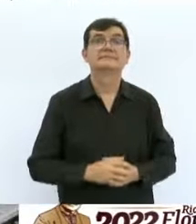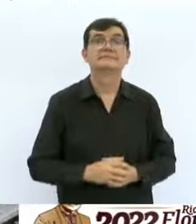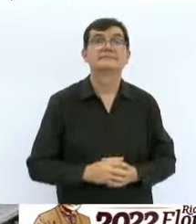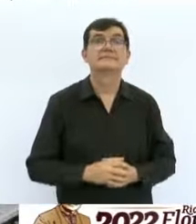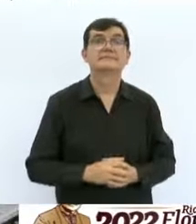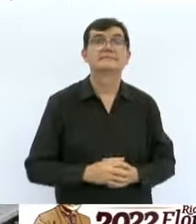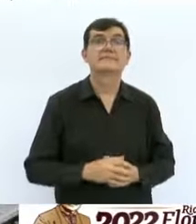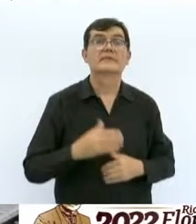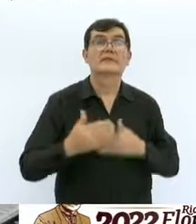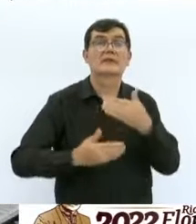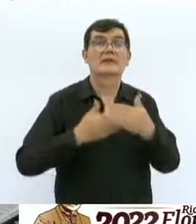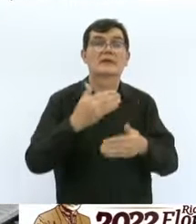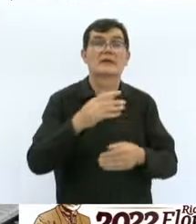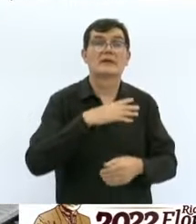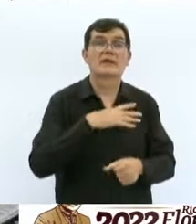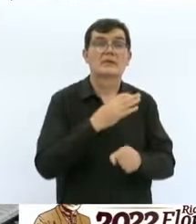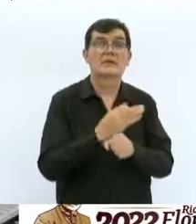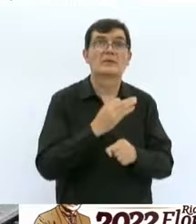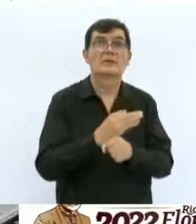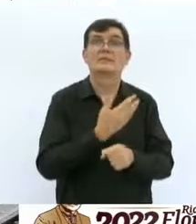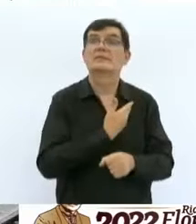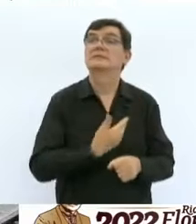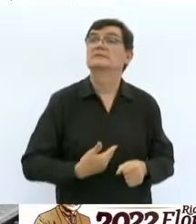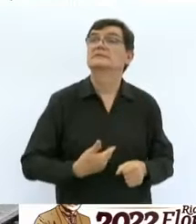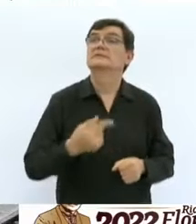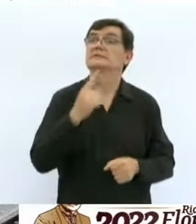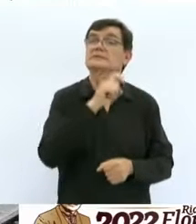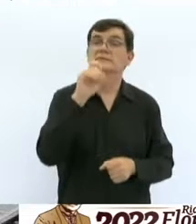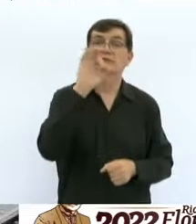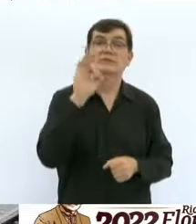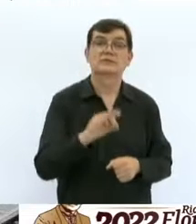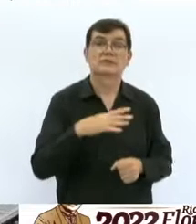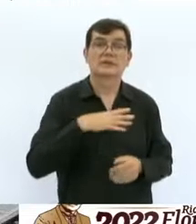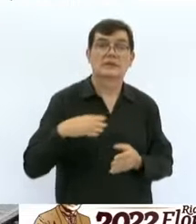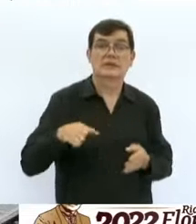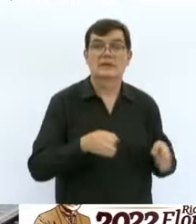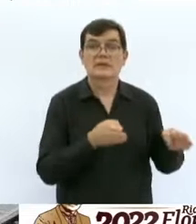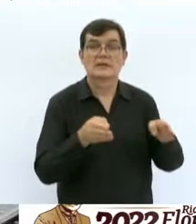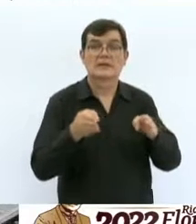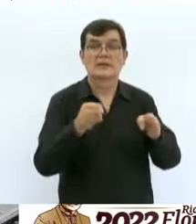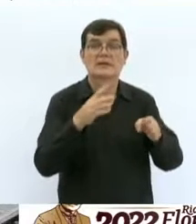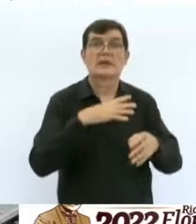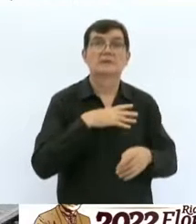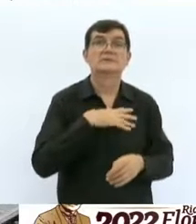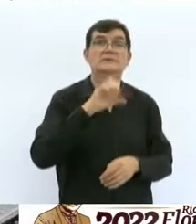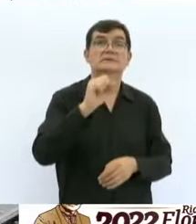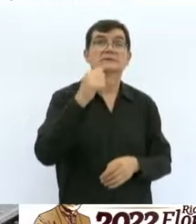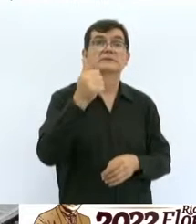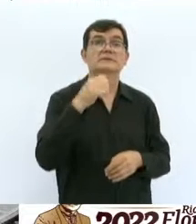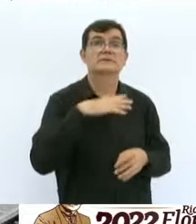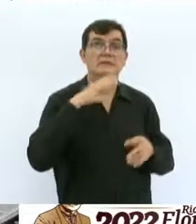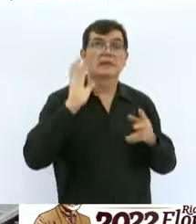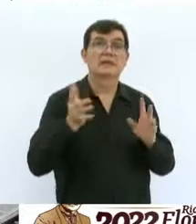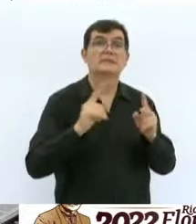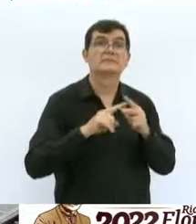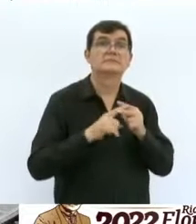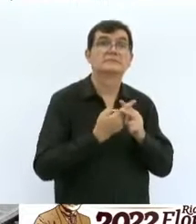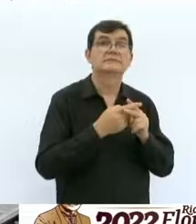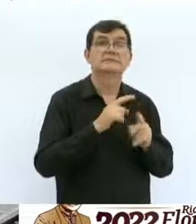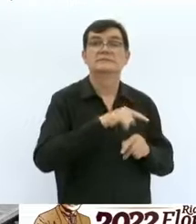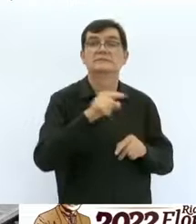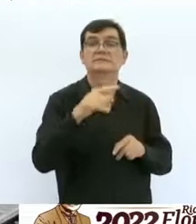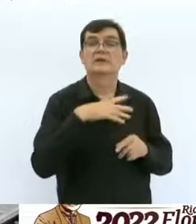qué avances tenemos a la fecha de presidentes ya el 100% de los caminos es decir los 66 ya iniciaron su construcción